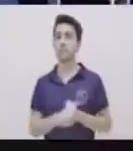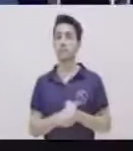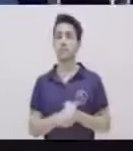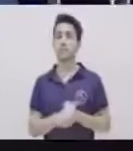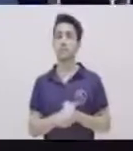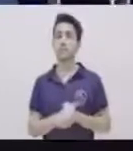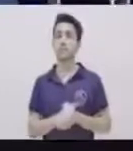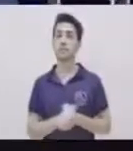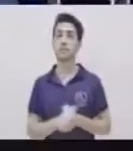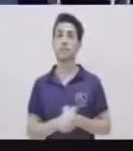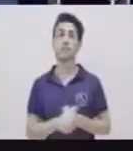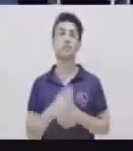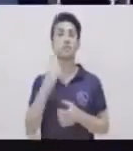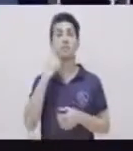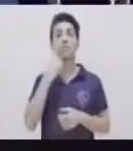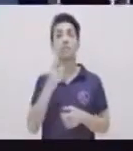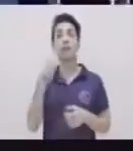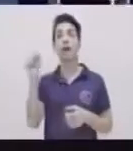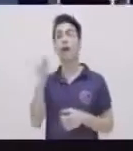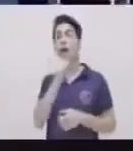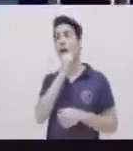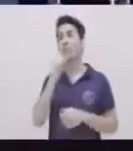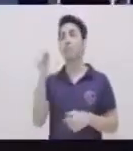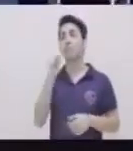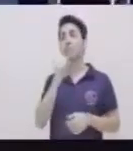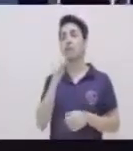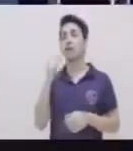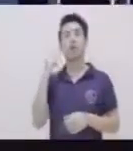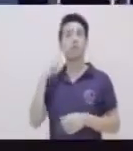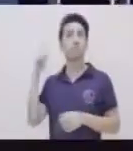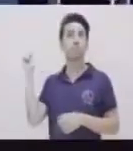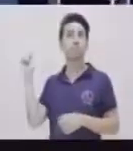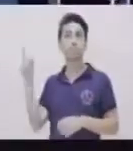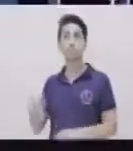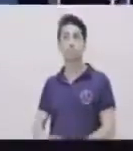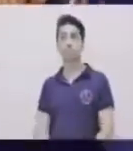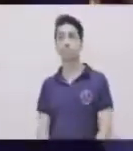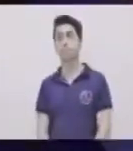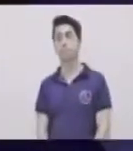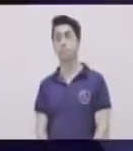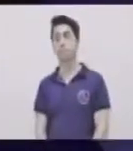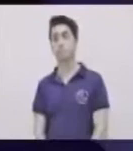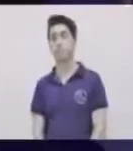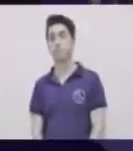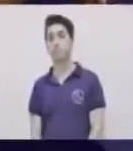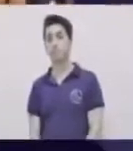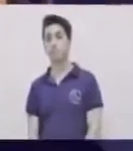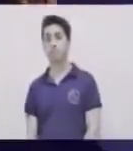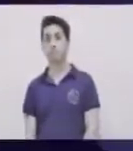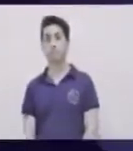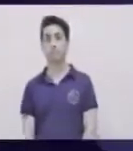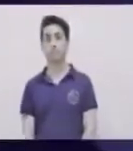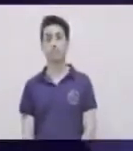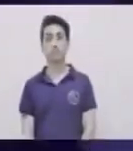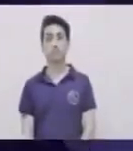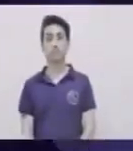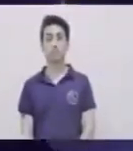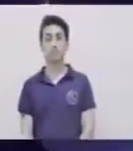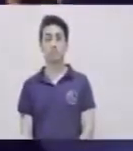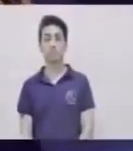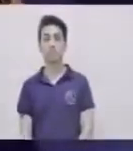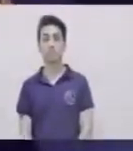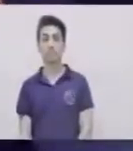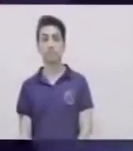clase de música. La afinación, como dijimos hace un momento, no es la misma. A ver, ustedes han visto en películas,